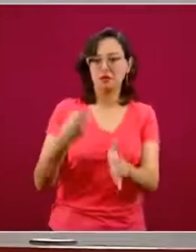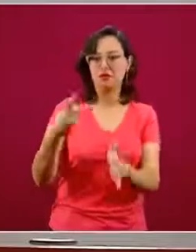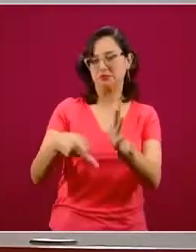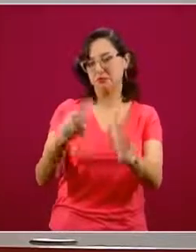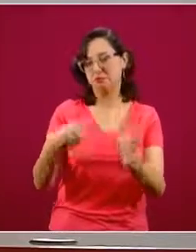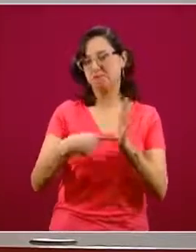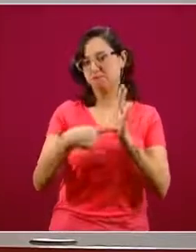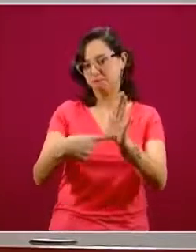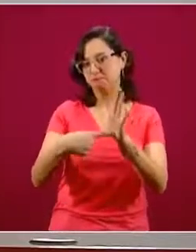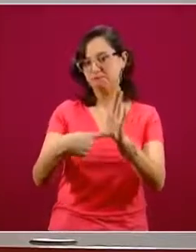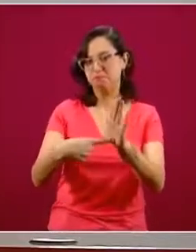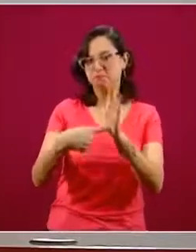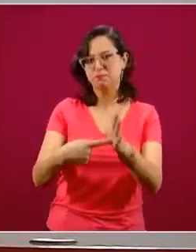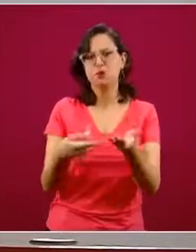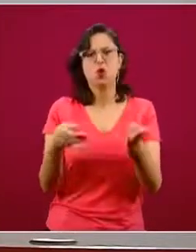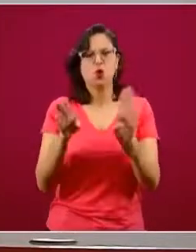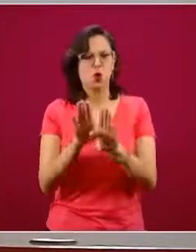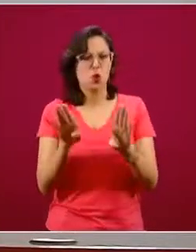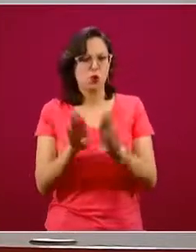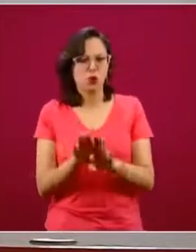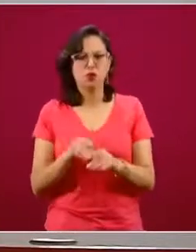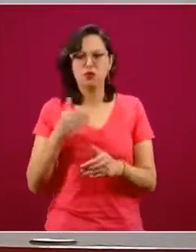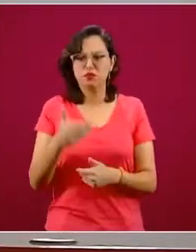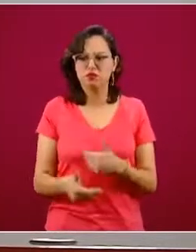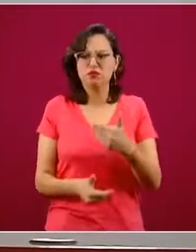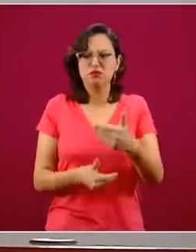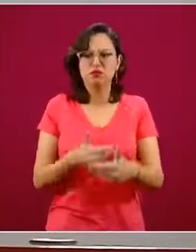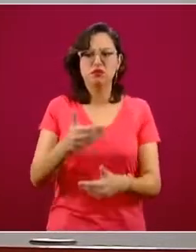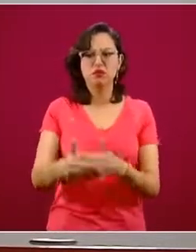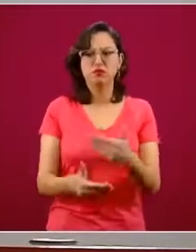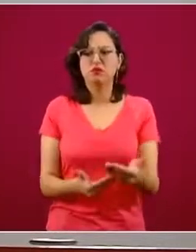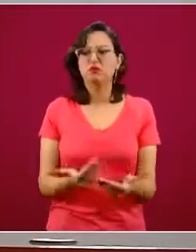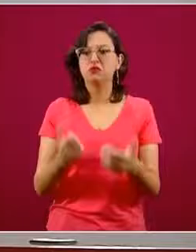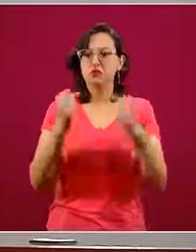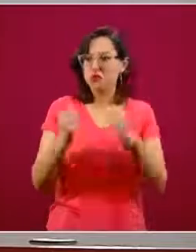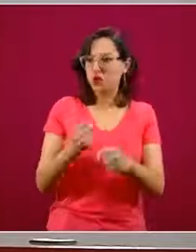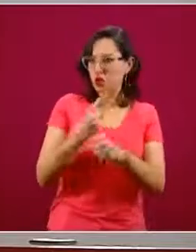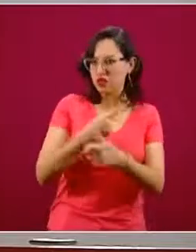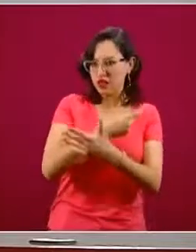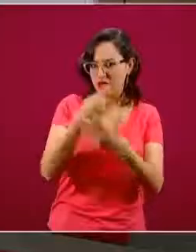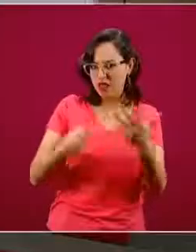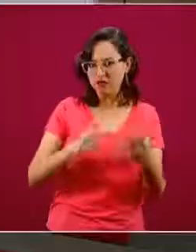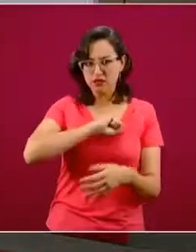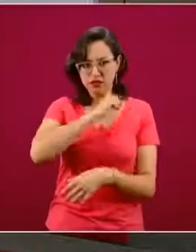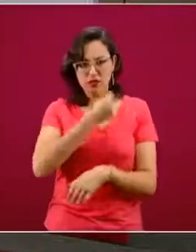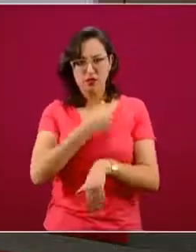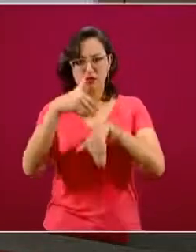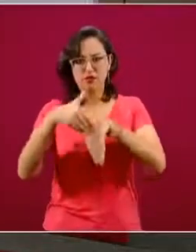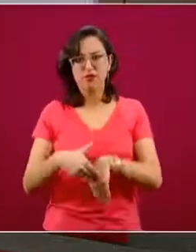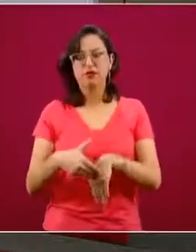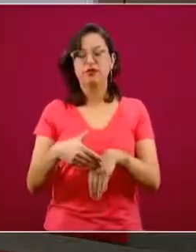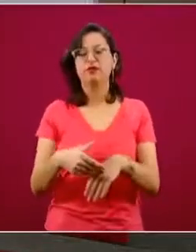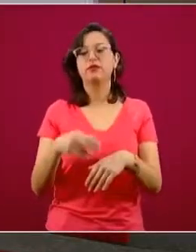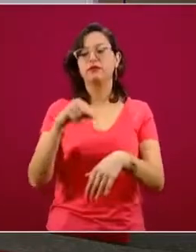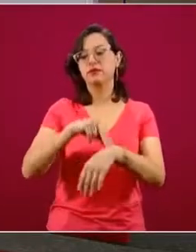está aplicándose las medidas de seguridad sanitaria. Lo presentará el doctor Ricardo Cortés.